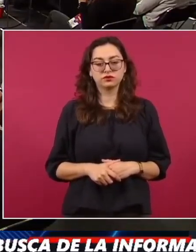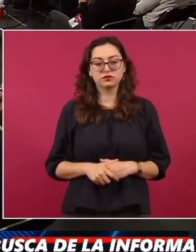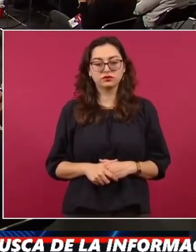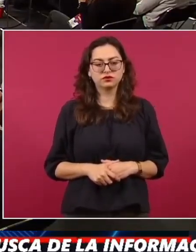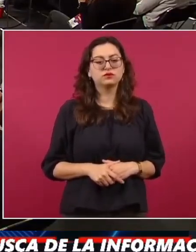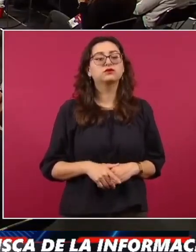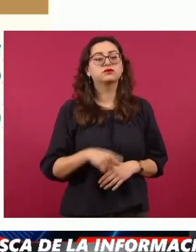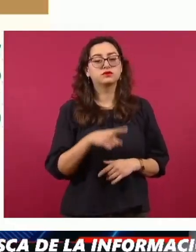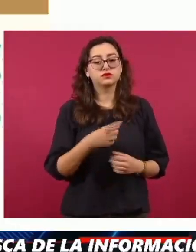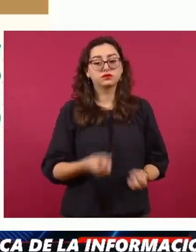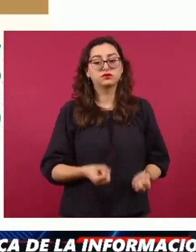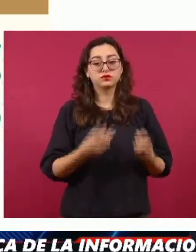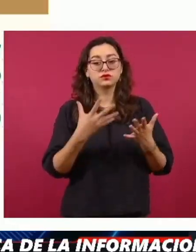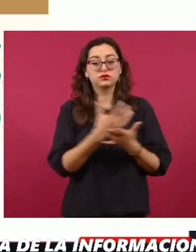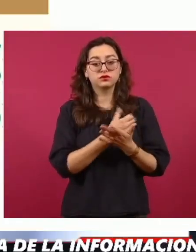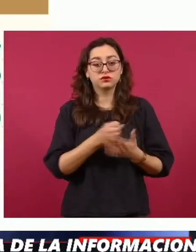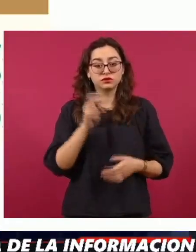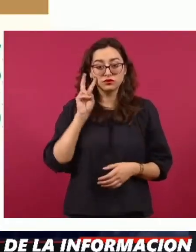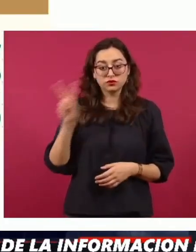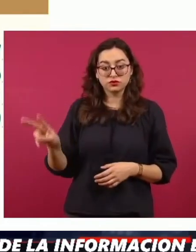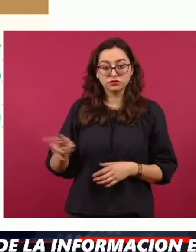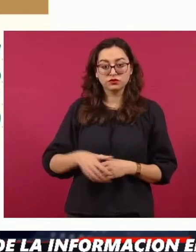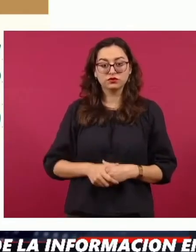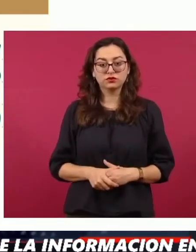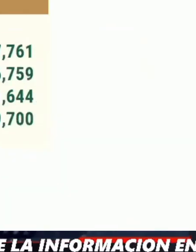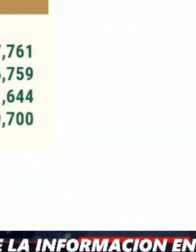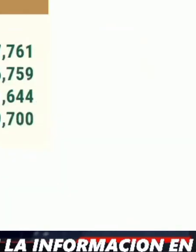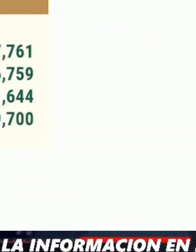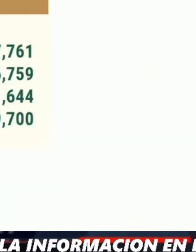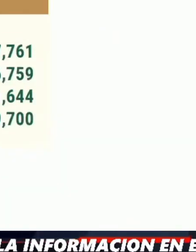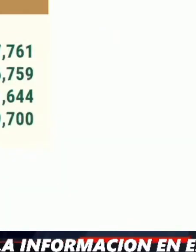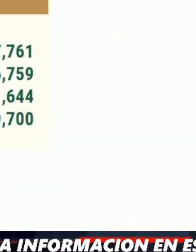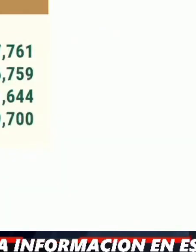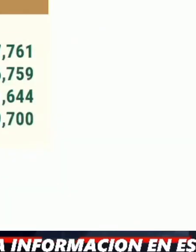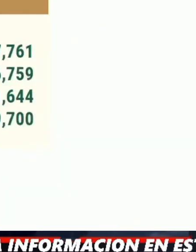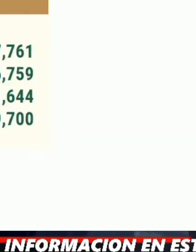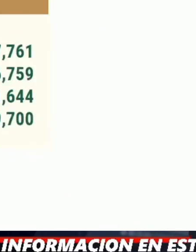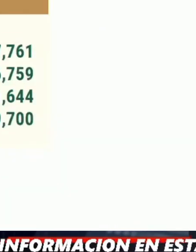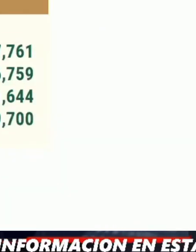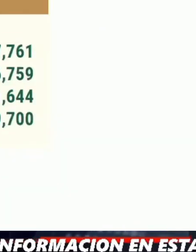¿Cuánto gana? Es el segundo que está ahí, secretario ejecutivo.